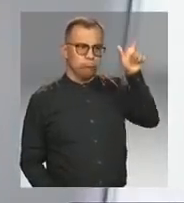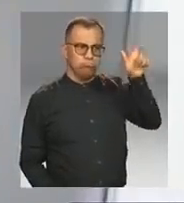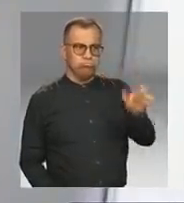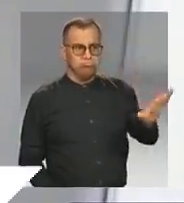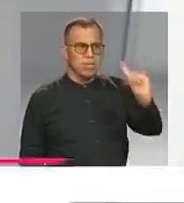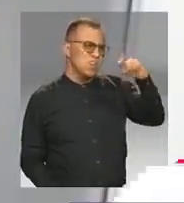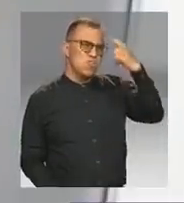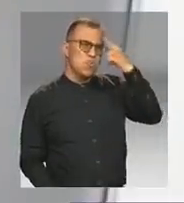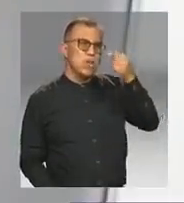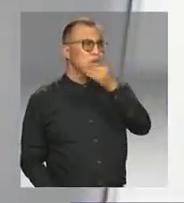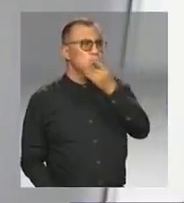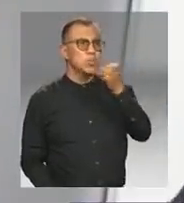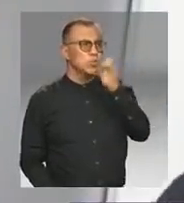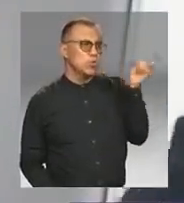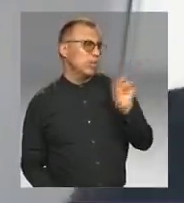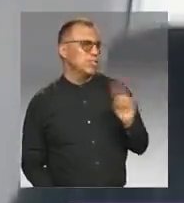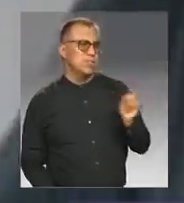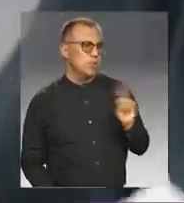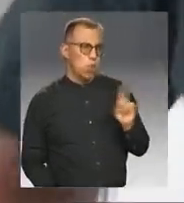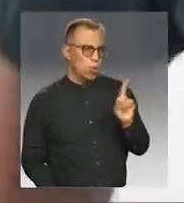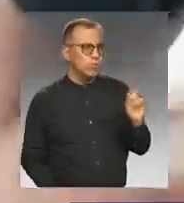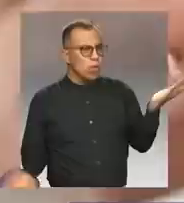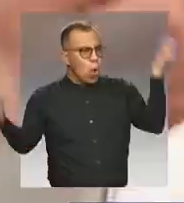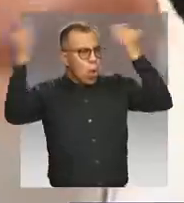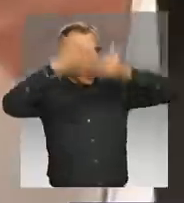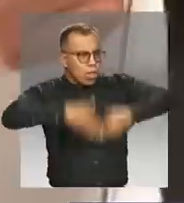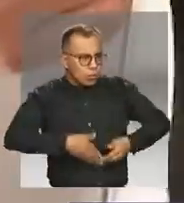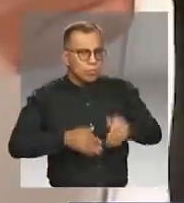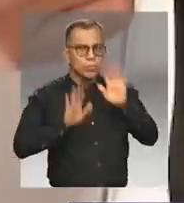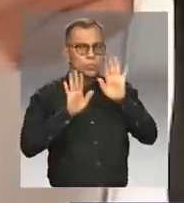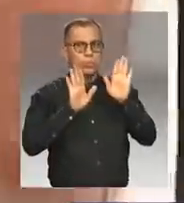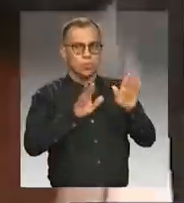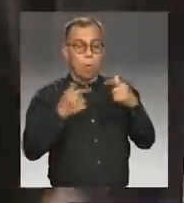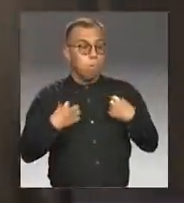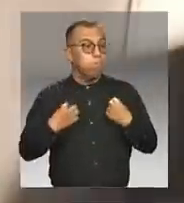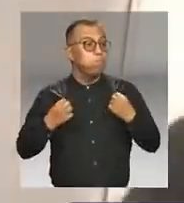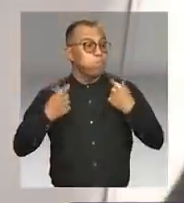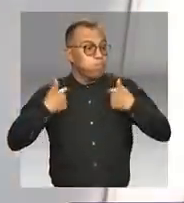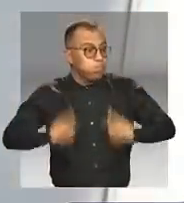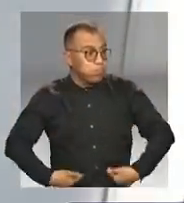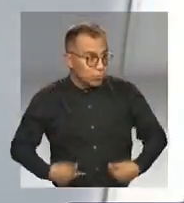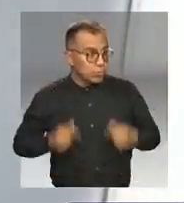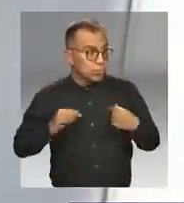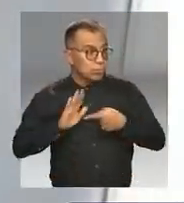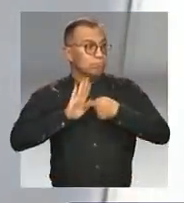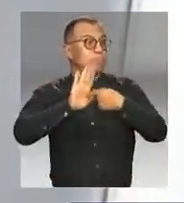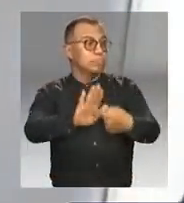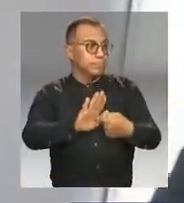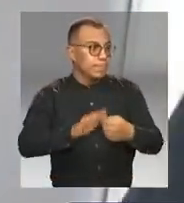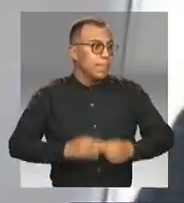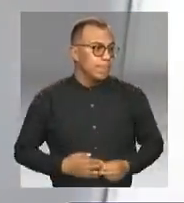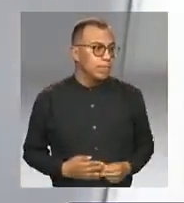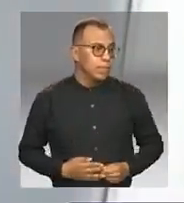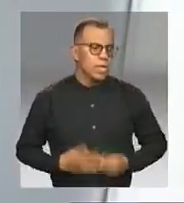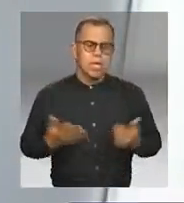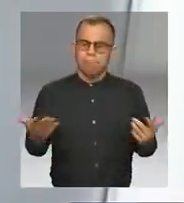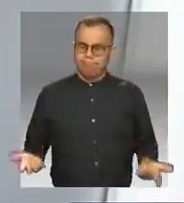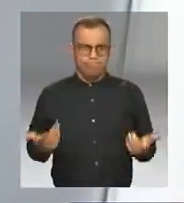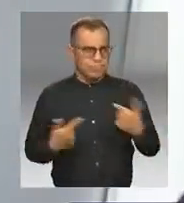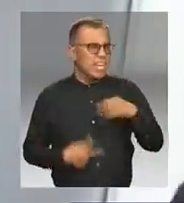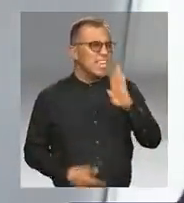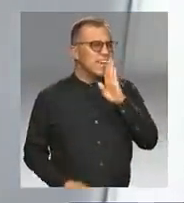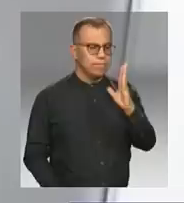el gobierno de Duque, sino el gobierno de Álvaro Uribe Vélez, aquí lo pueden ver, lo que busca